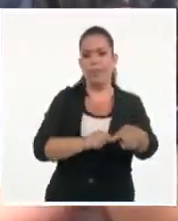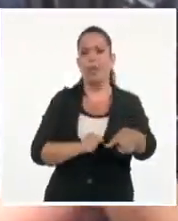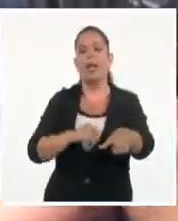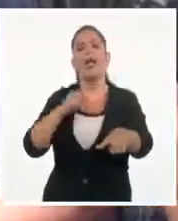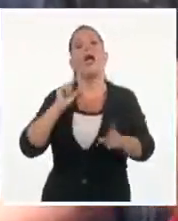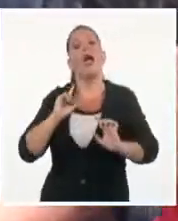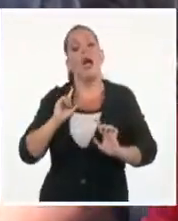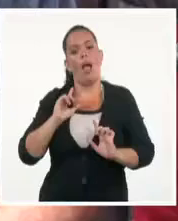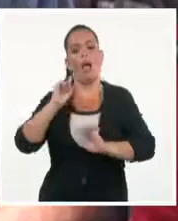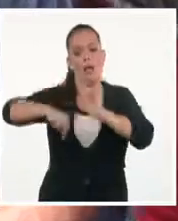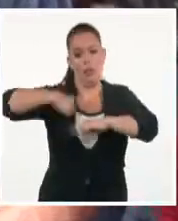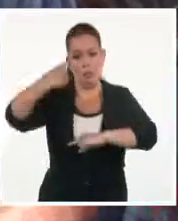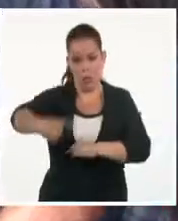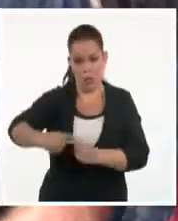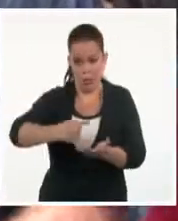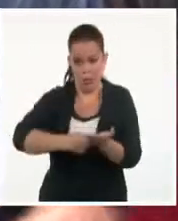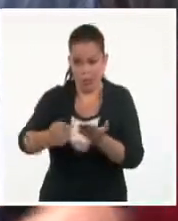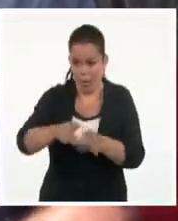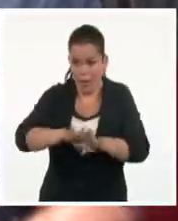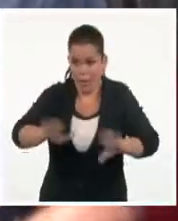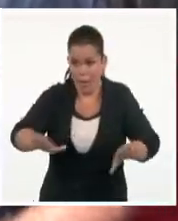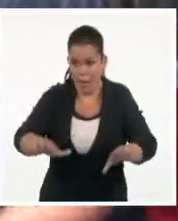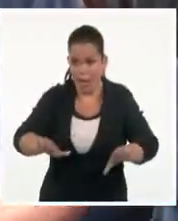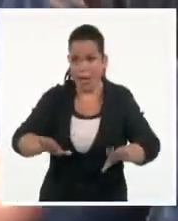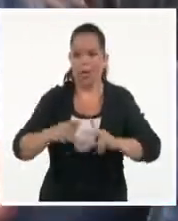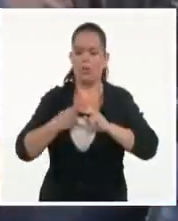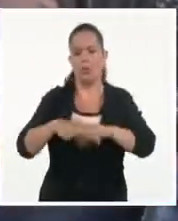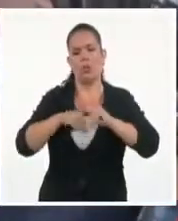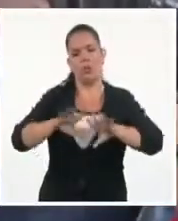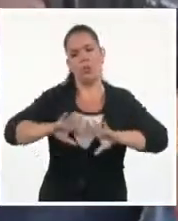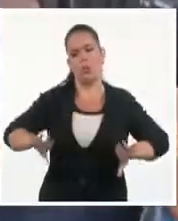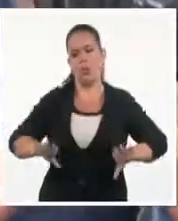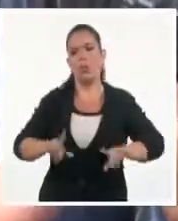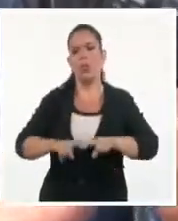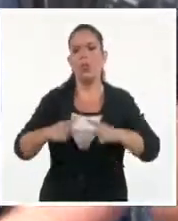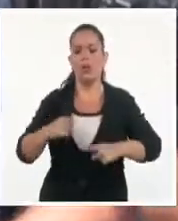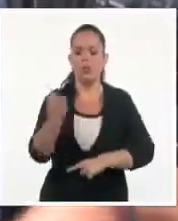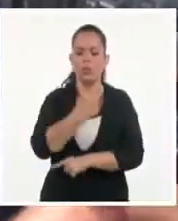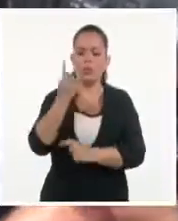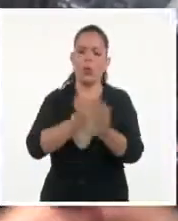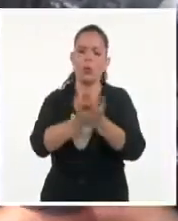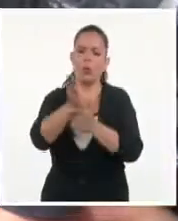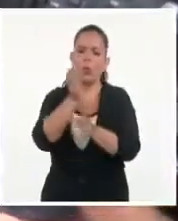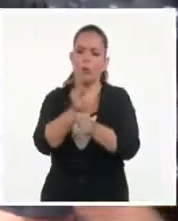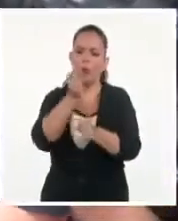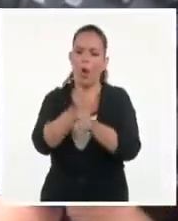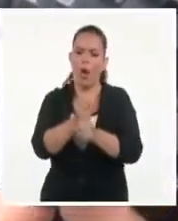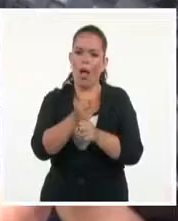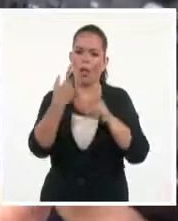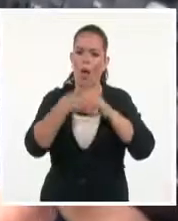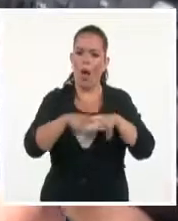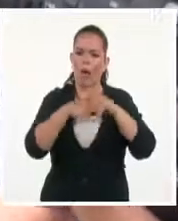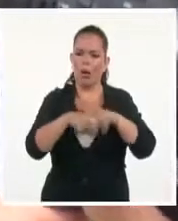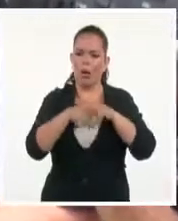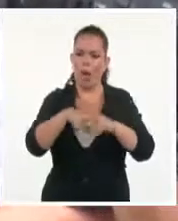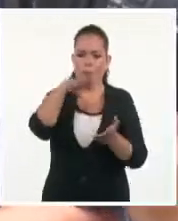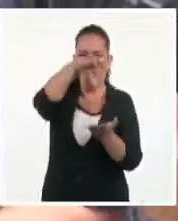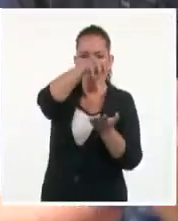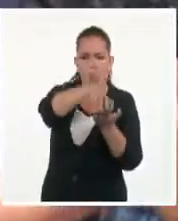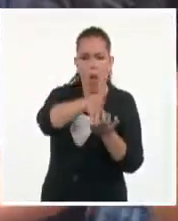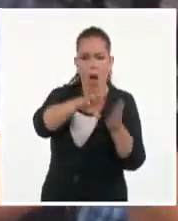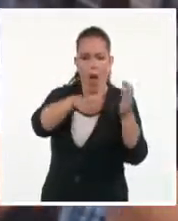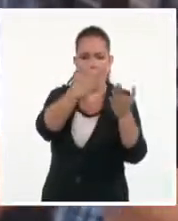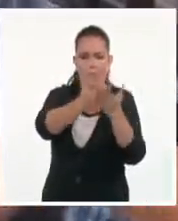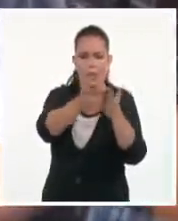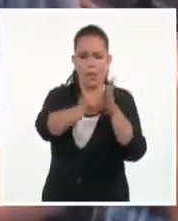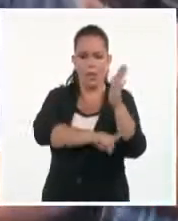viene, porque hoy se están haciendo todos los esfuerzos en Guiteras y Felton para que ambas plantas, que dan una cantidad importante de megawatt al sistema, se